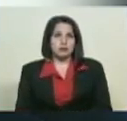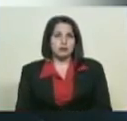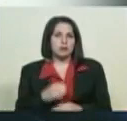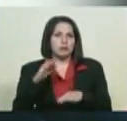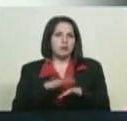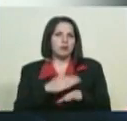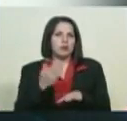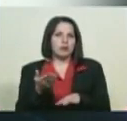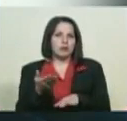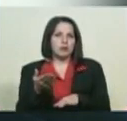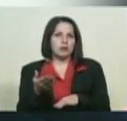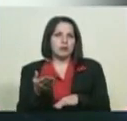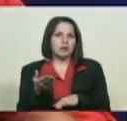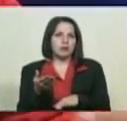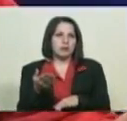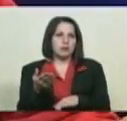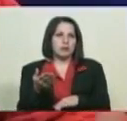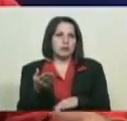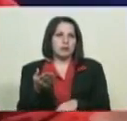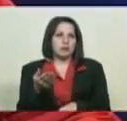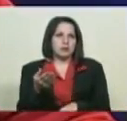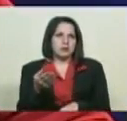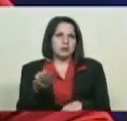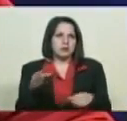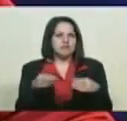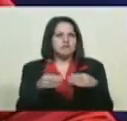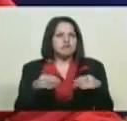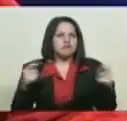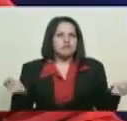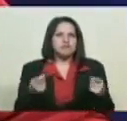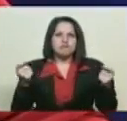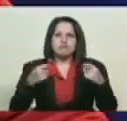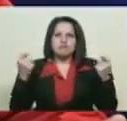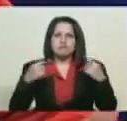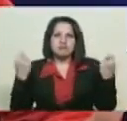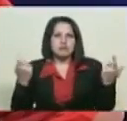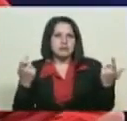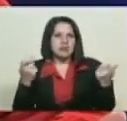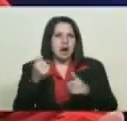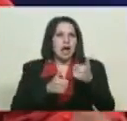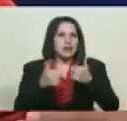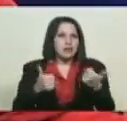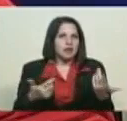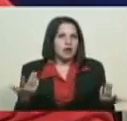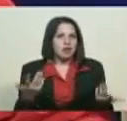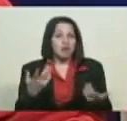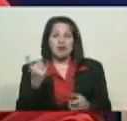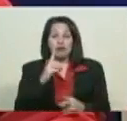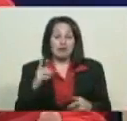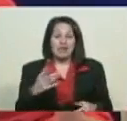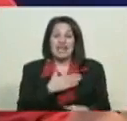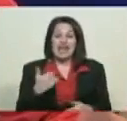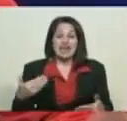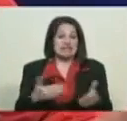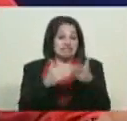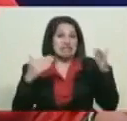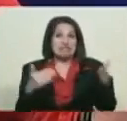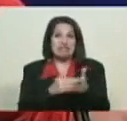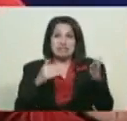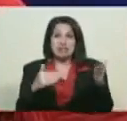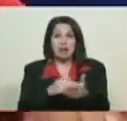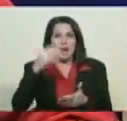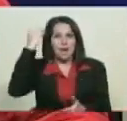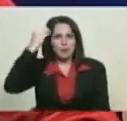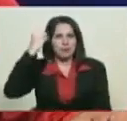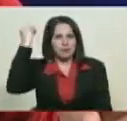porque los motiva que no tienen candidatos, no, los motiva es sabotear, pensando que nos